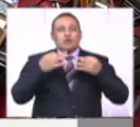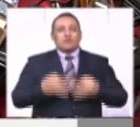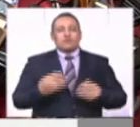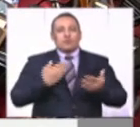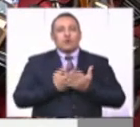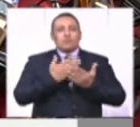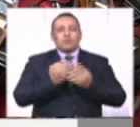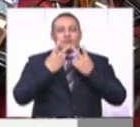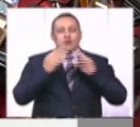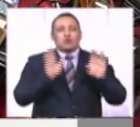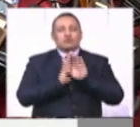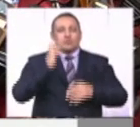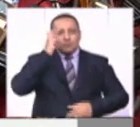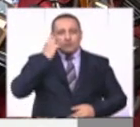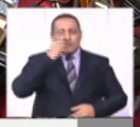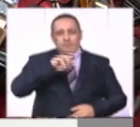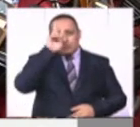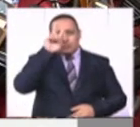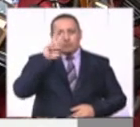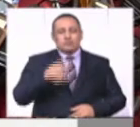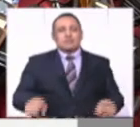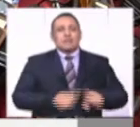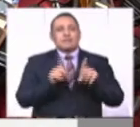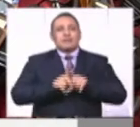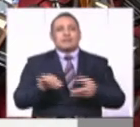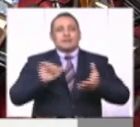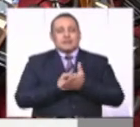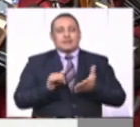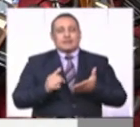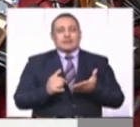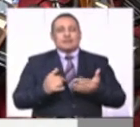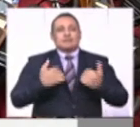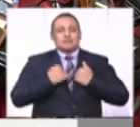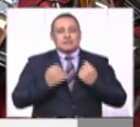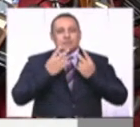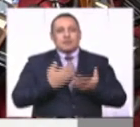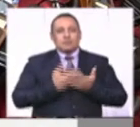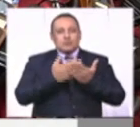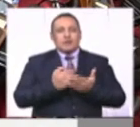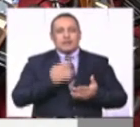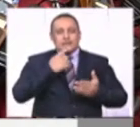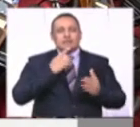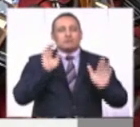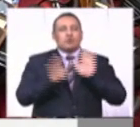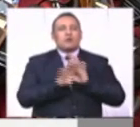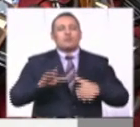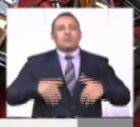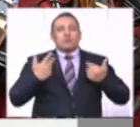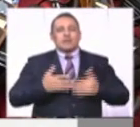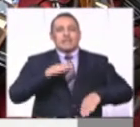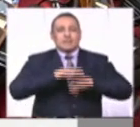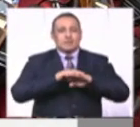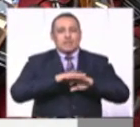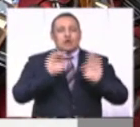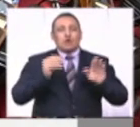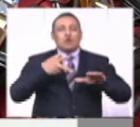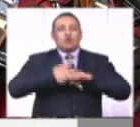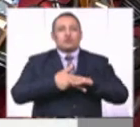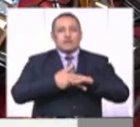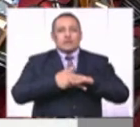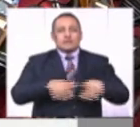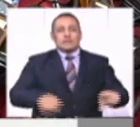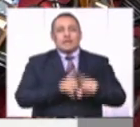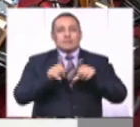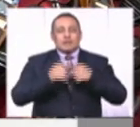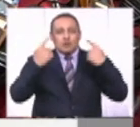establecido en la constitución política del Perú y Asimismo Determine si estas pueden ser limitadas o restringidas